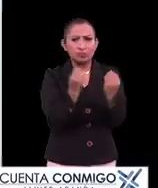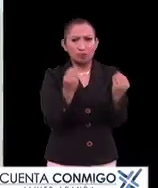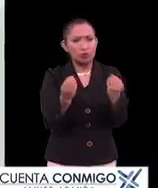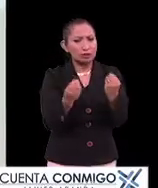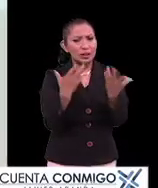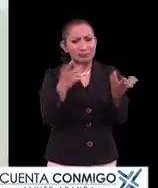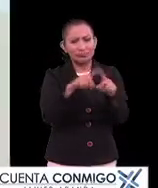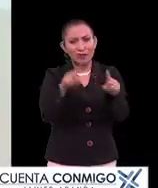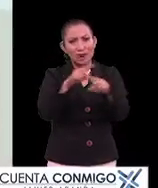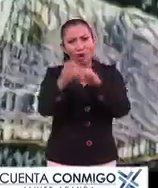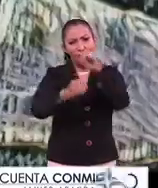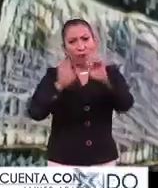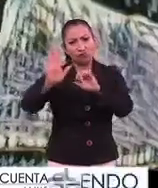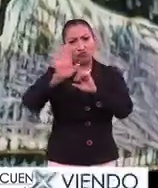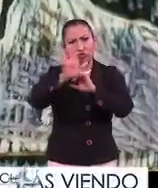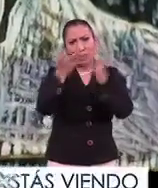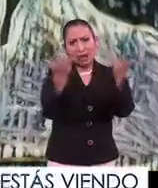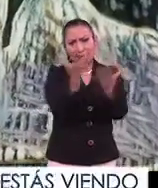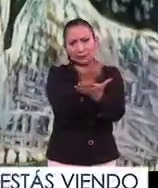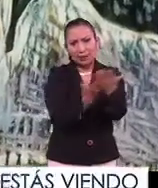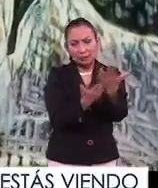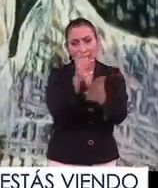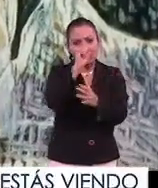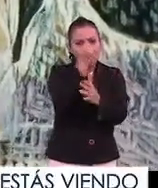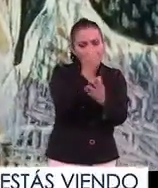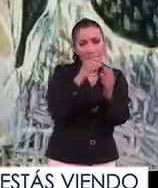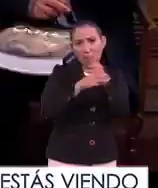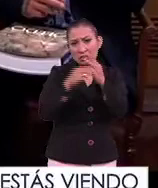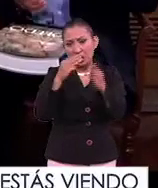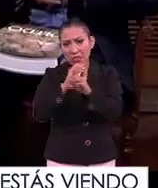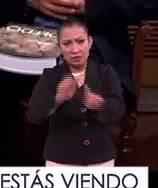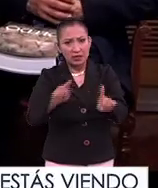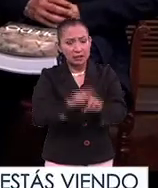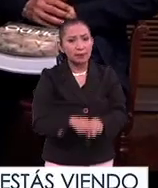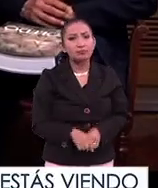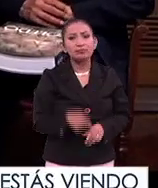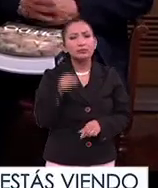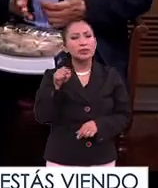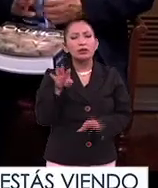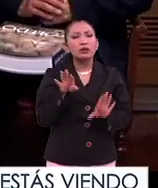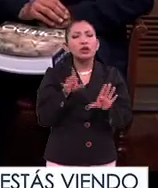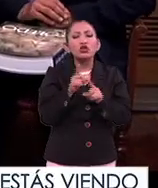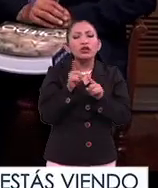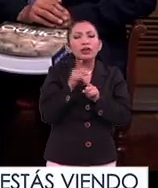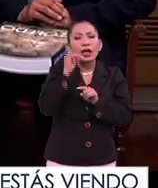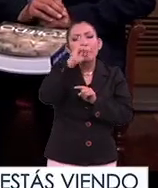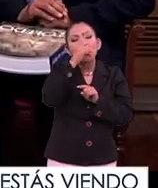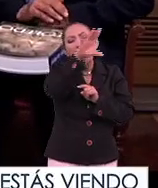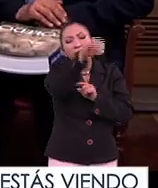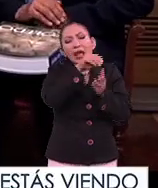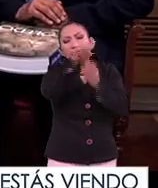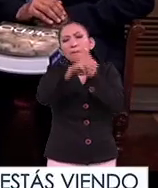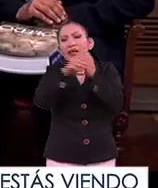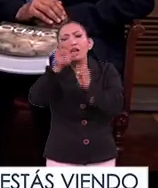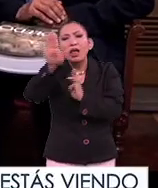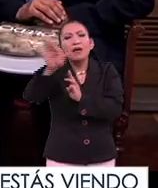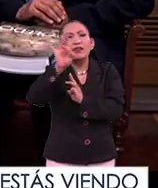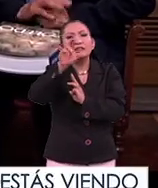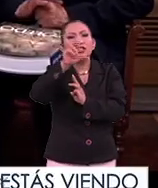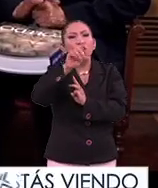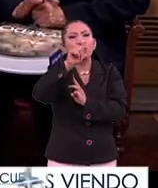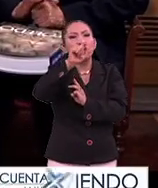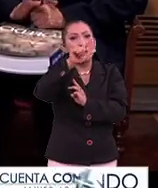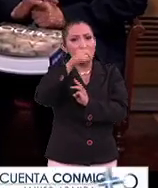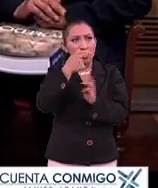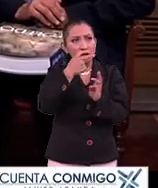¿no? en la obra del maestro Toledo, en técnicas y materiales. ¿De dónde recuperan imágenes, material de Francisco